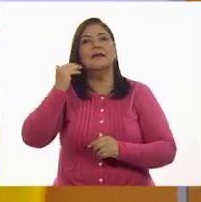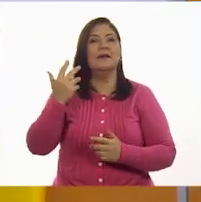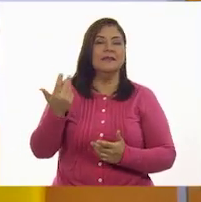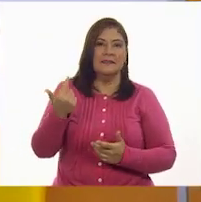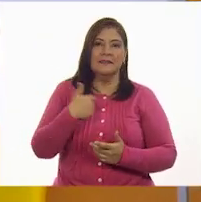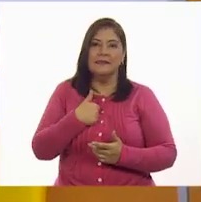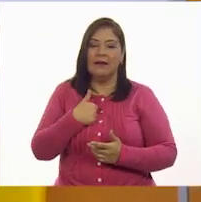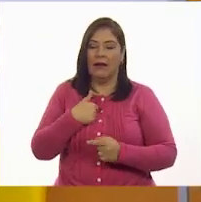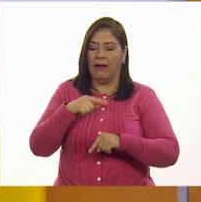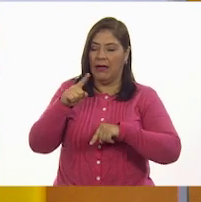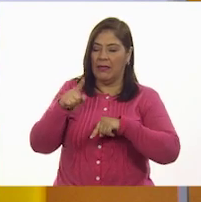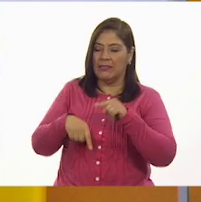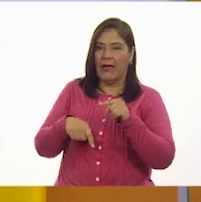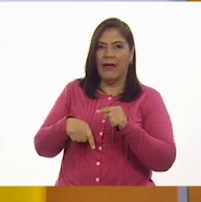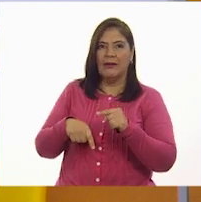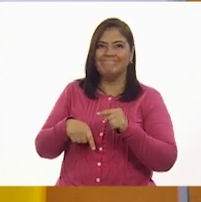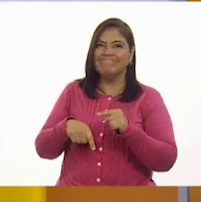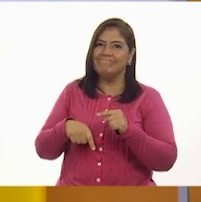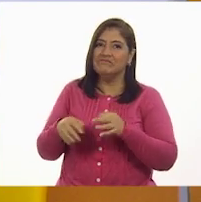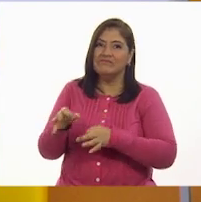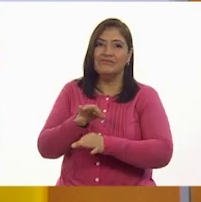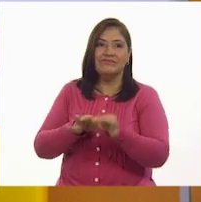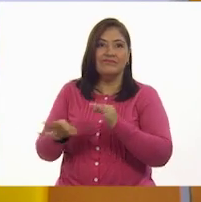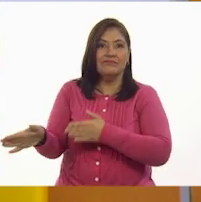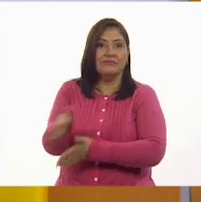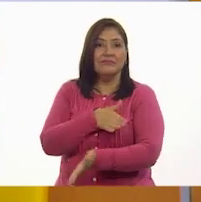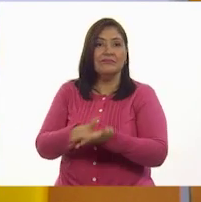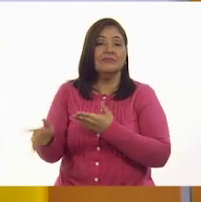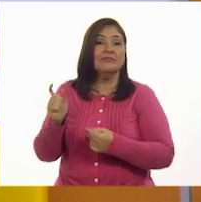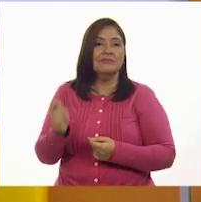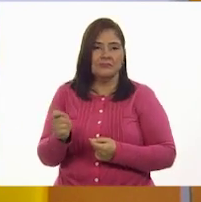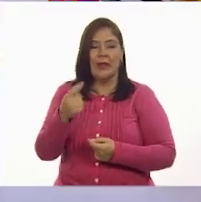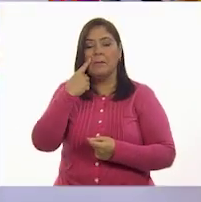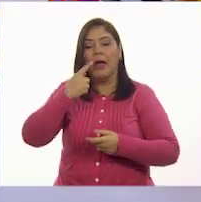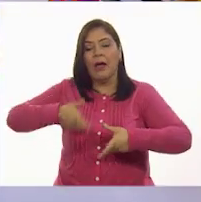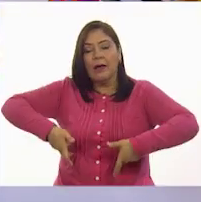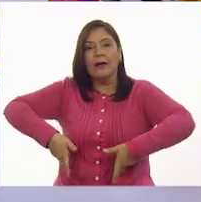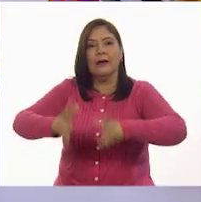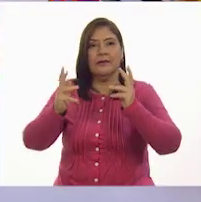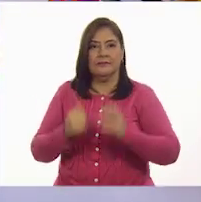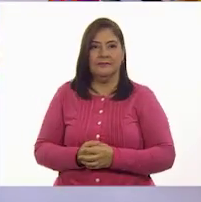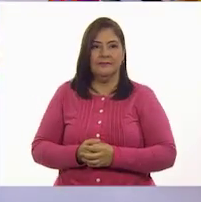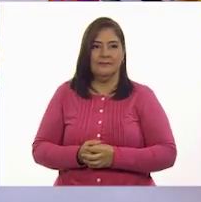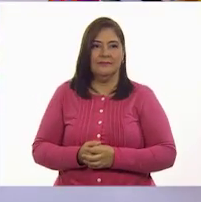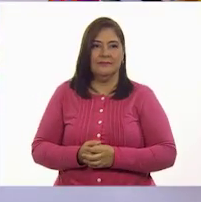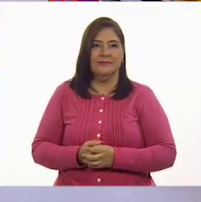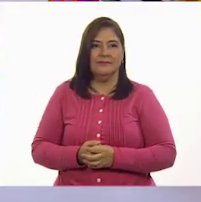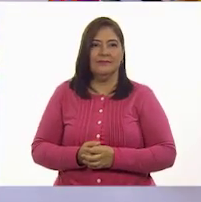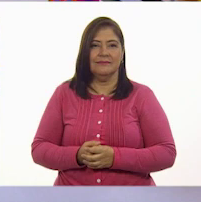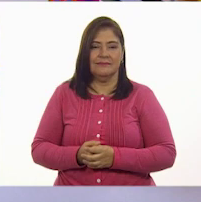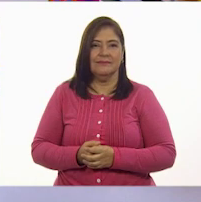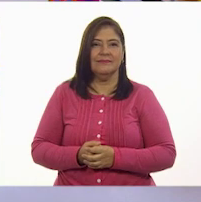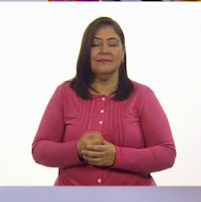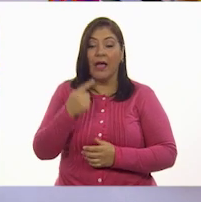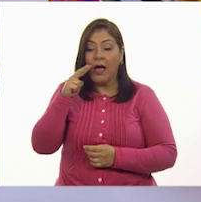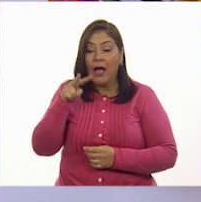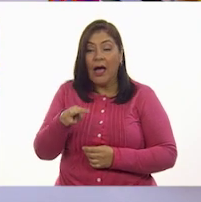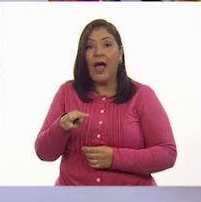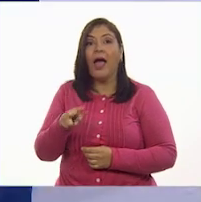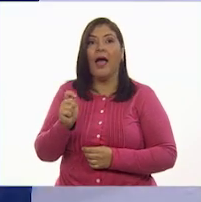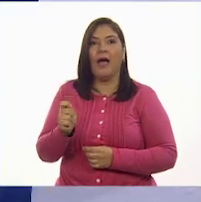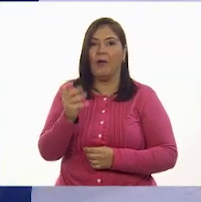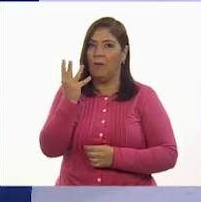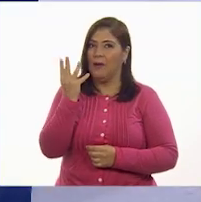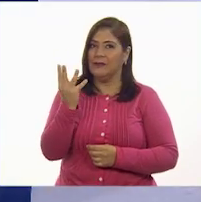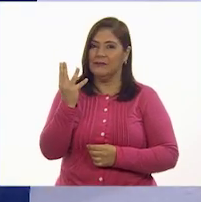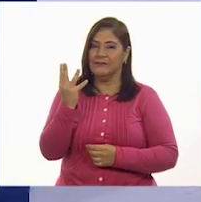sale quitar, voy a quedarme sin fichas. Bueno, vamos a lanzar el dado. Y nos salió...